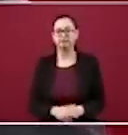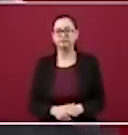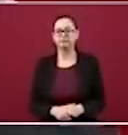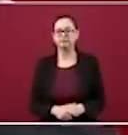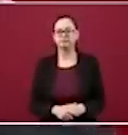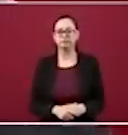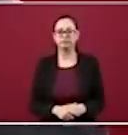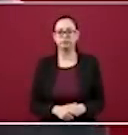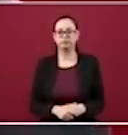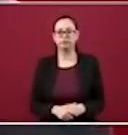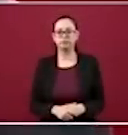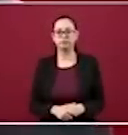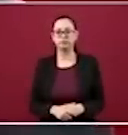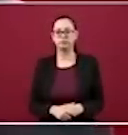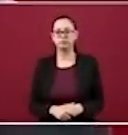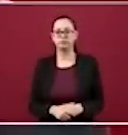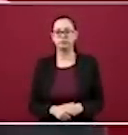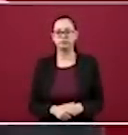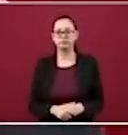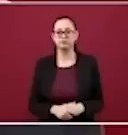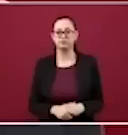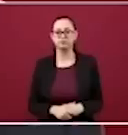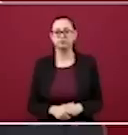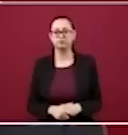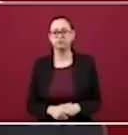a quienes construyen